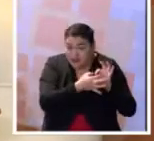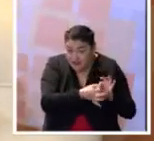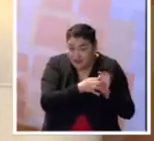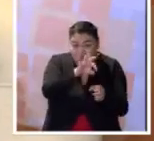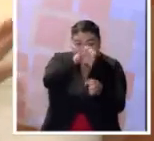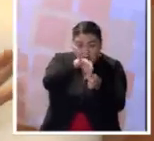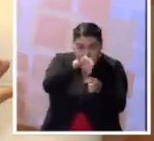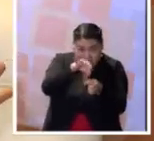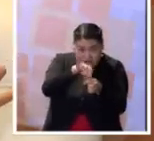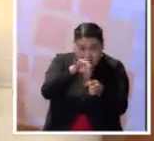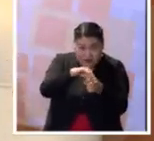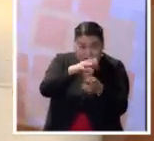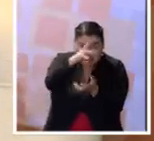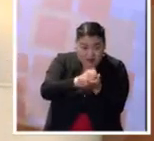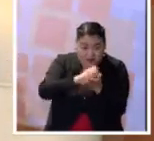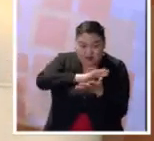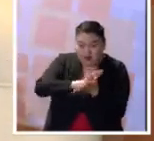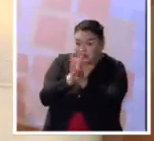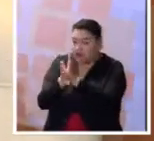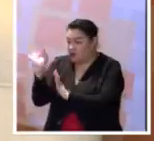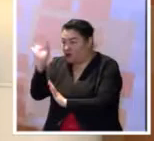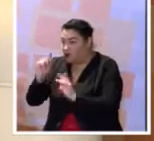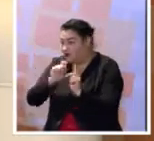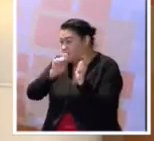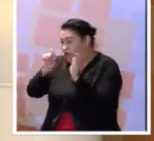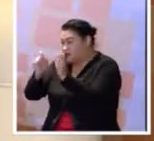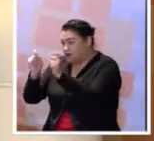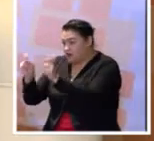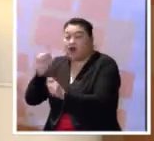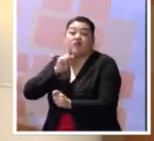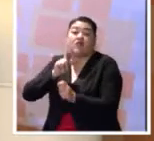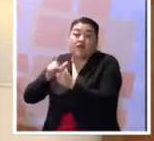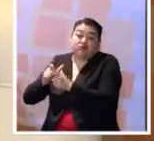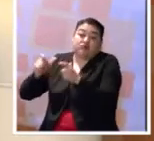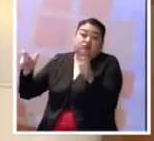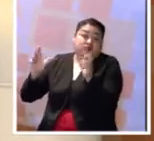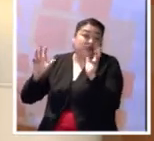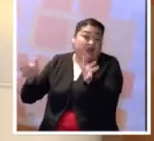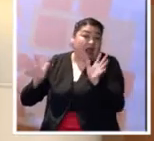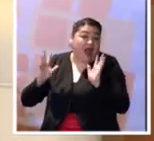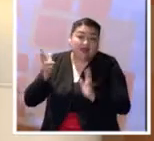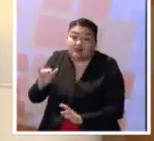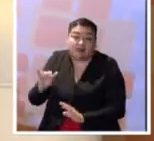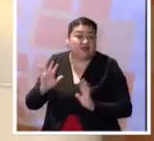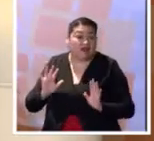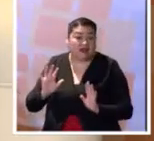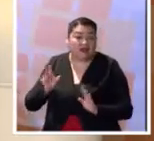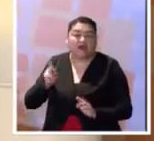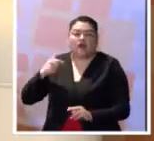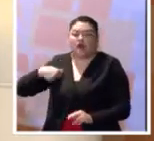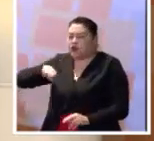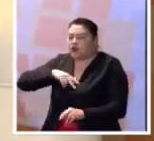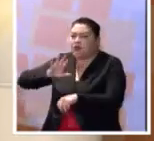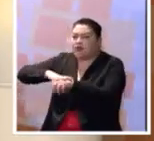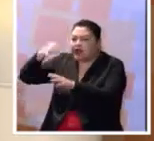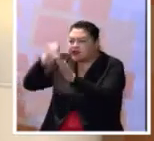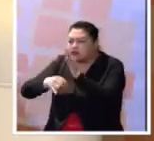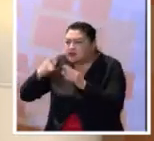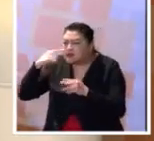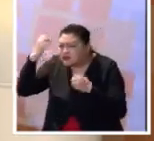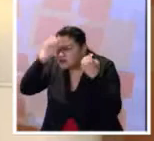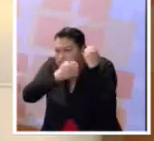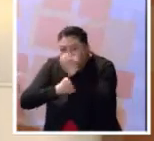necesario. Es lo único que tiene. Pero cuando no nos metemos en el análisis del porqué de ese resultado, vemos los resultados en